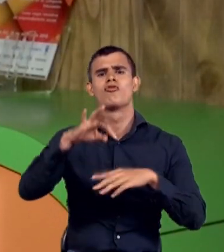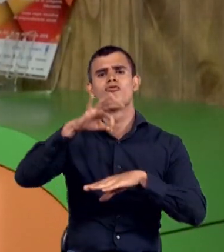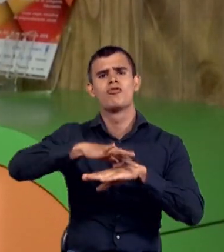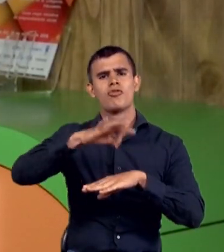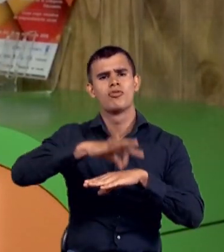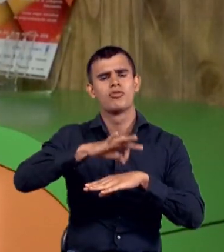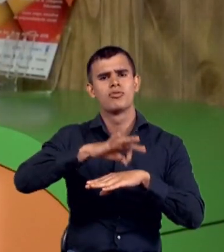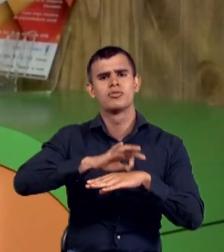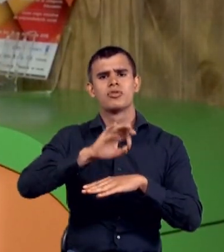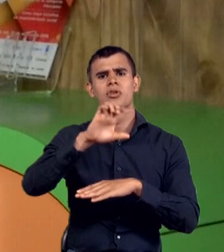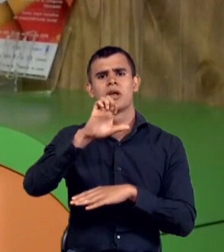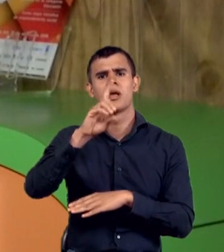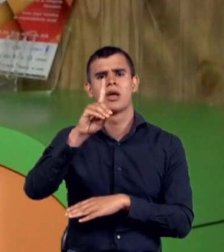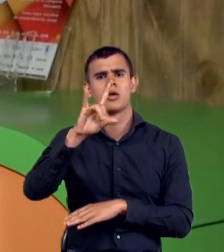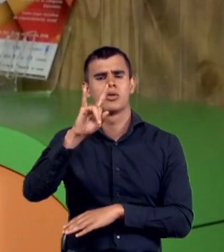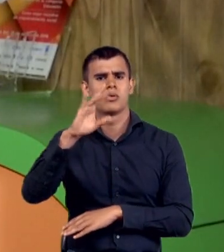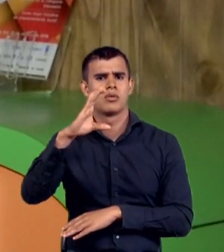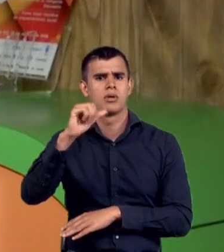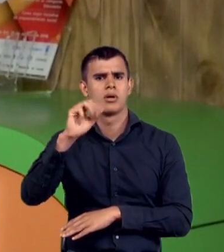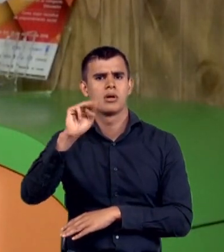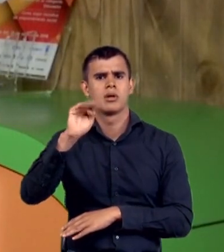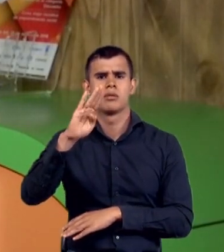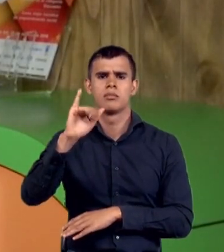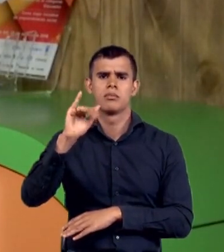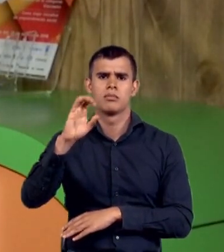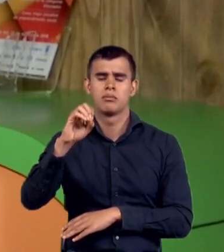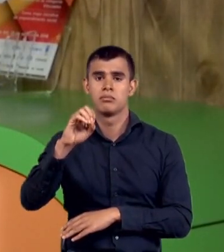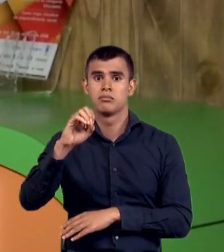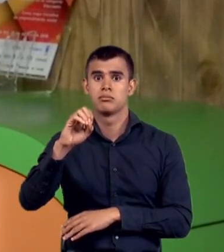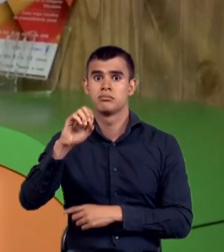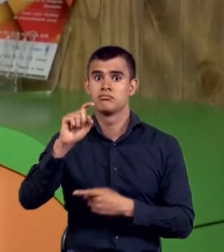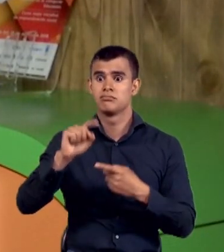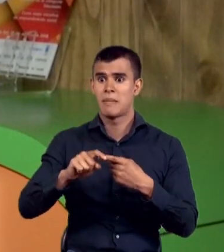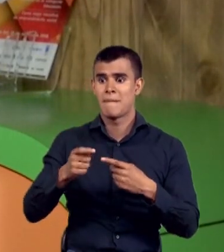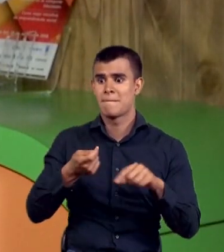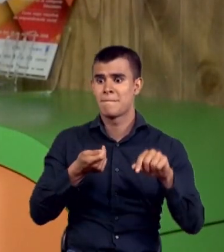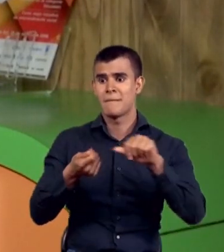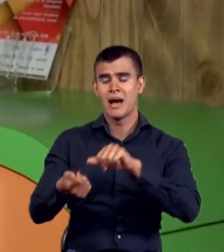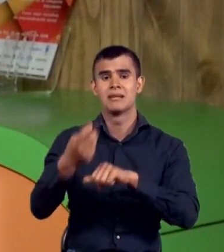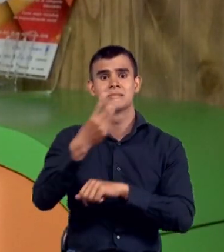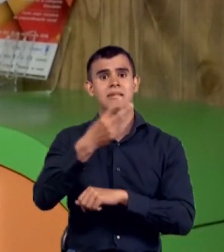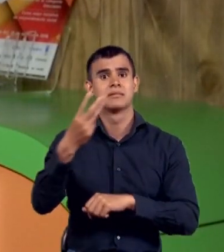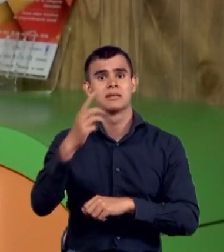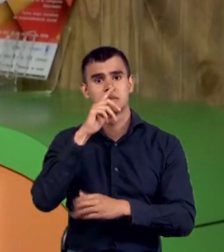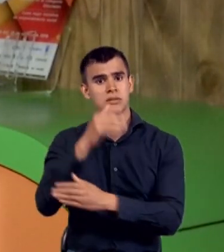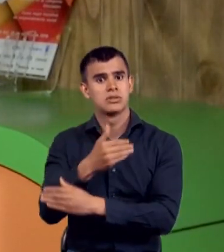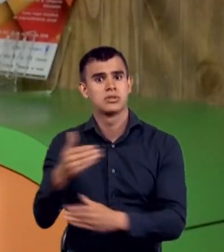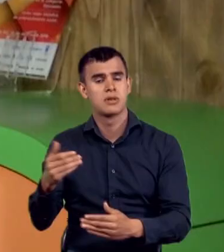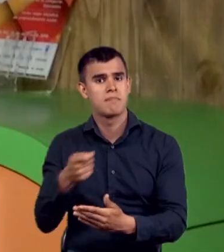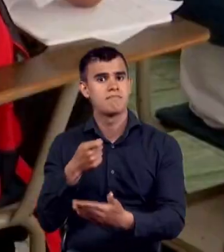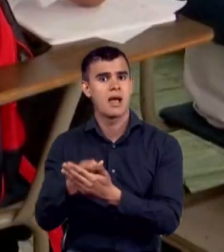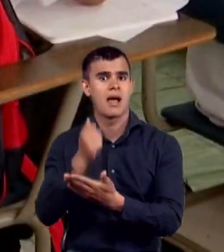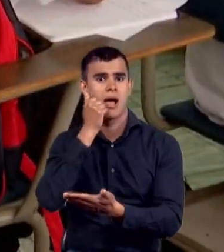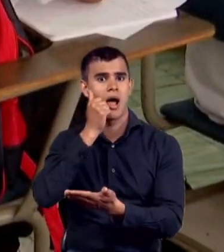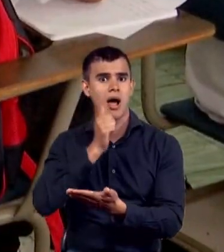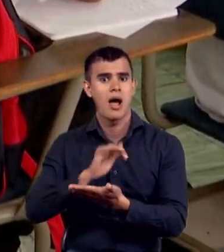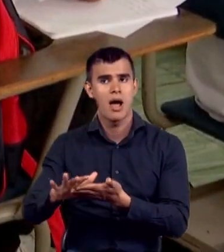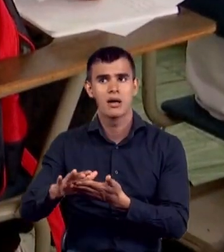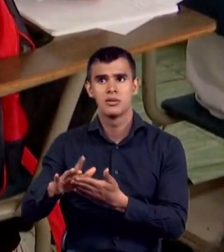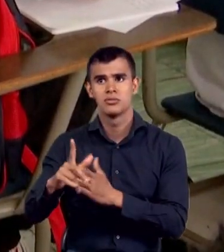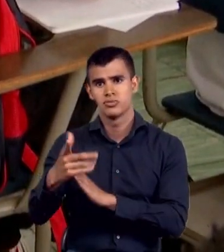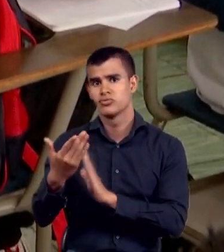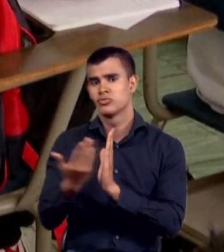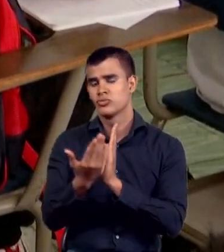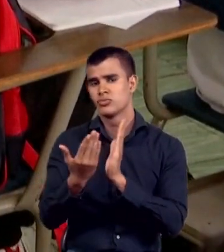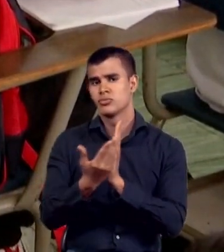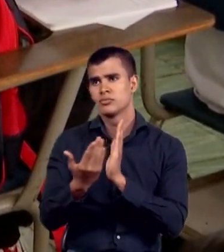la Fundación Educambio, que ha sido muy importante porque tiene a 33 niños becados en el colegio. Hay un programa de